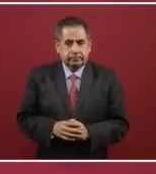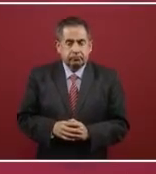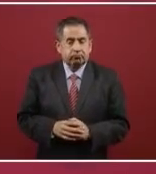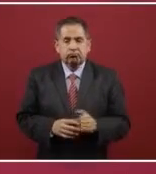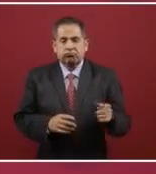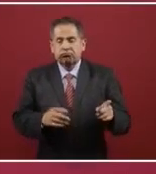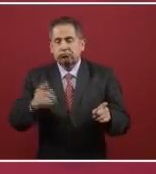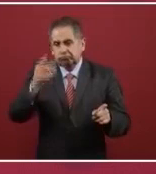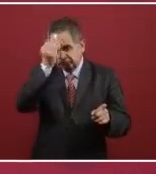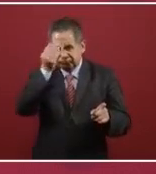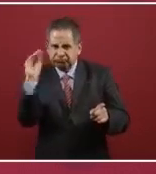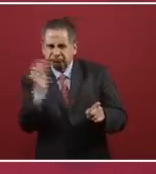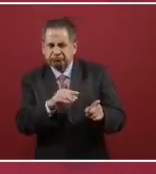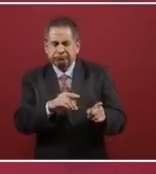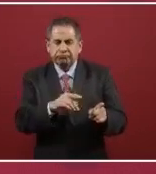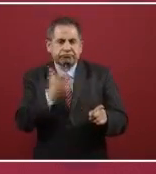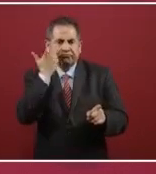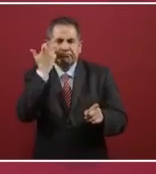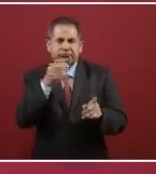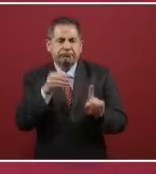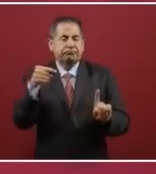hacían juicios.